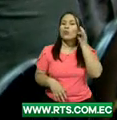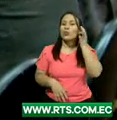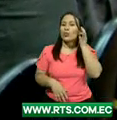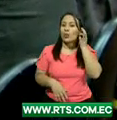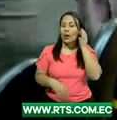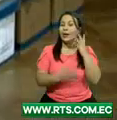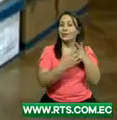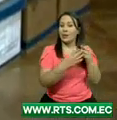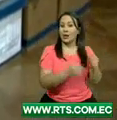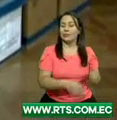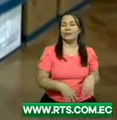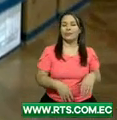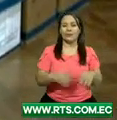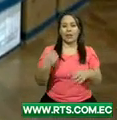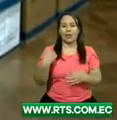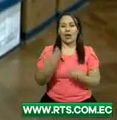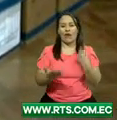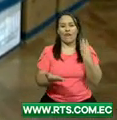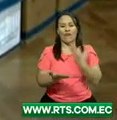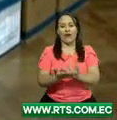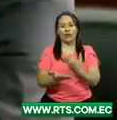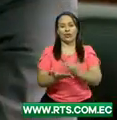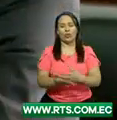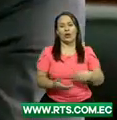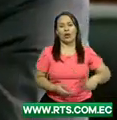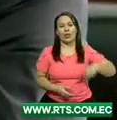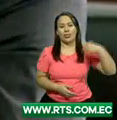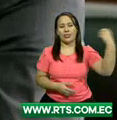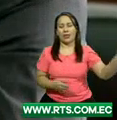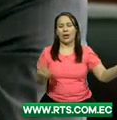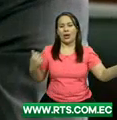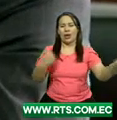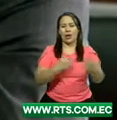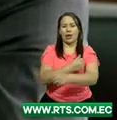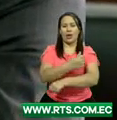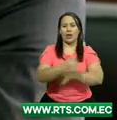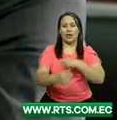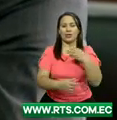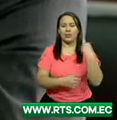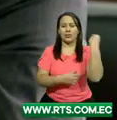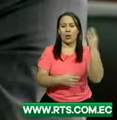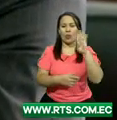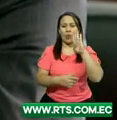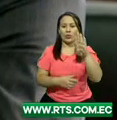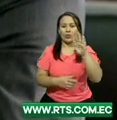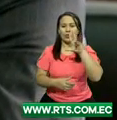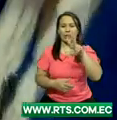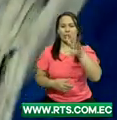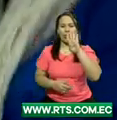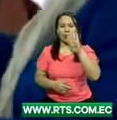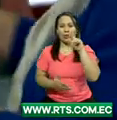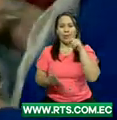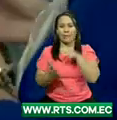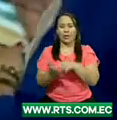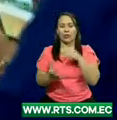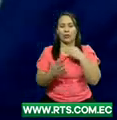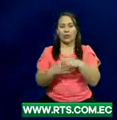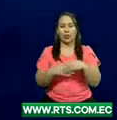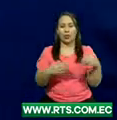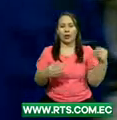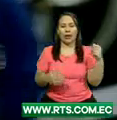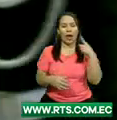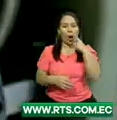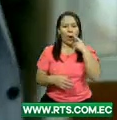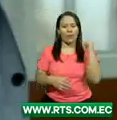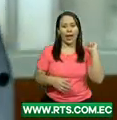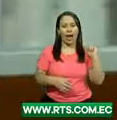global con facturas cruzadas de acuerdo a santos movió 434 mil dólares adolfo cadena